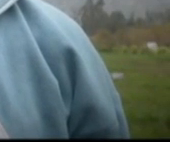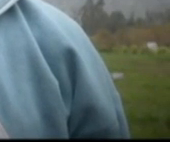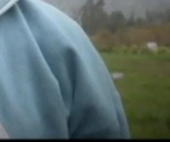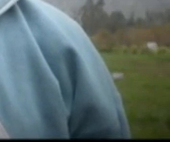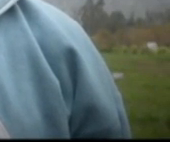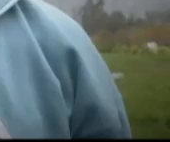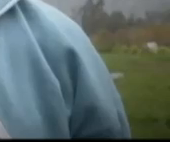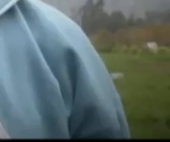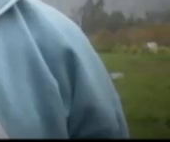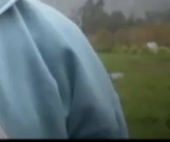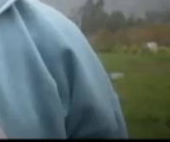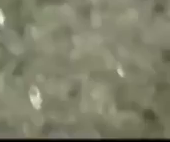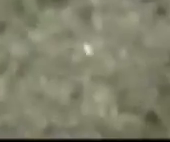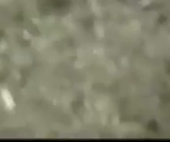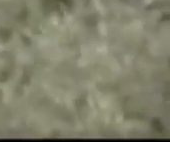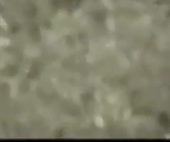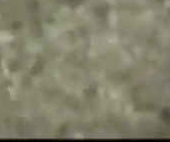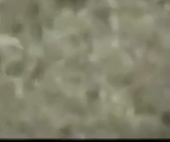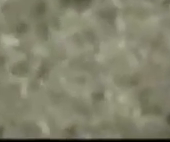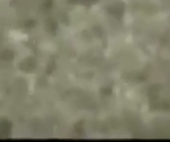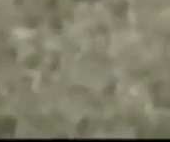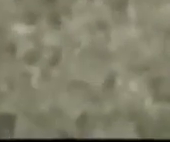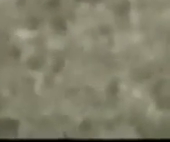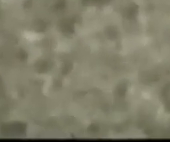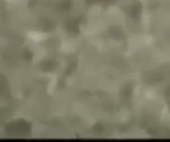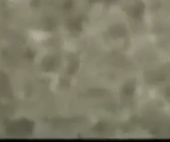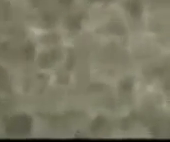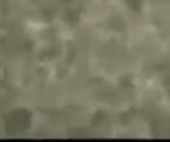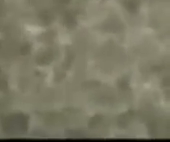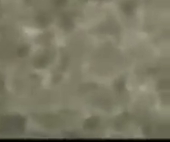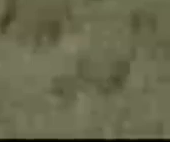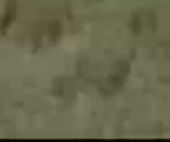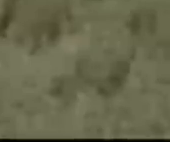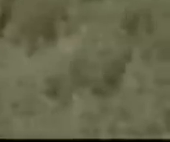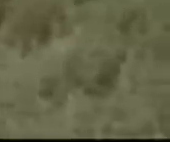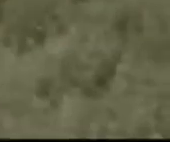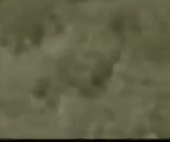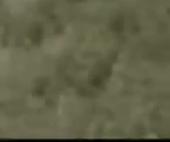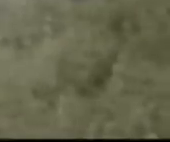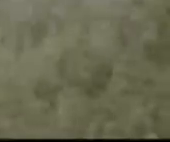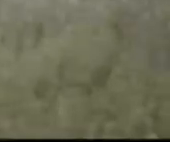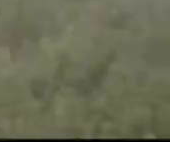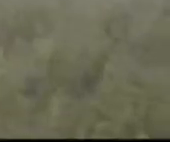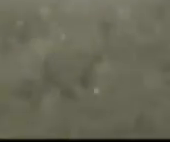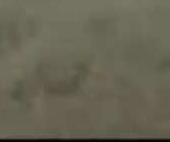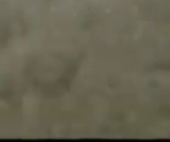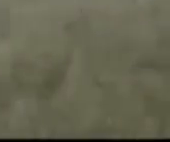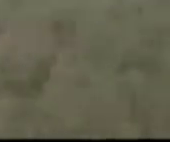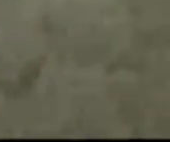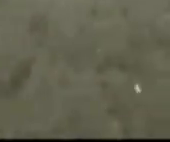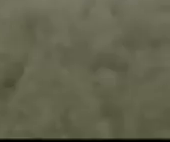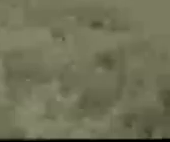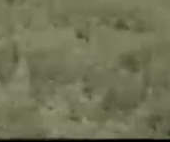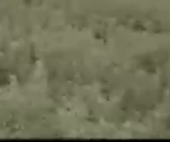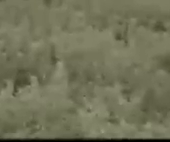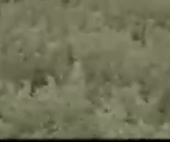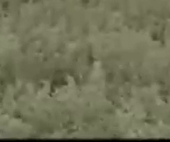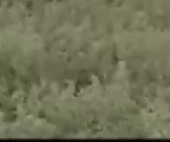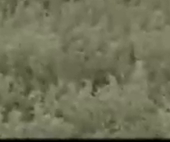se ha priorizado el riego para tener las hierbas para los animales. Y bueno, como recién